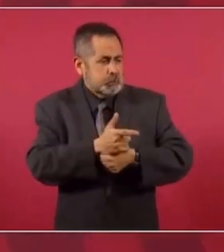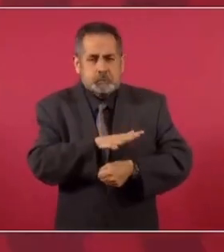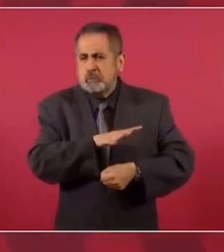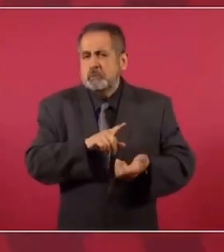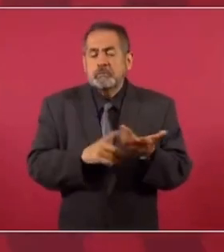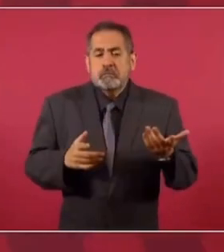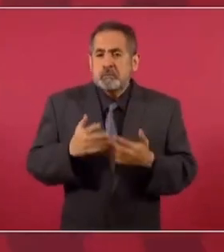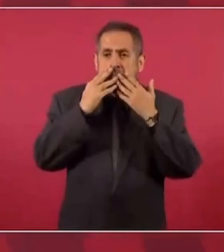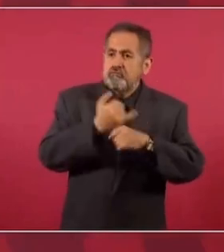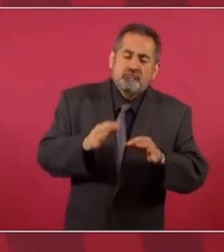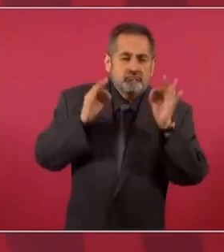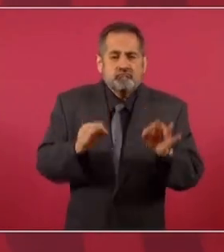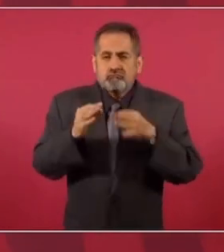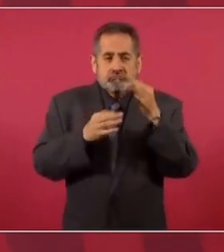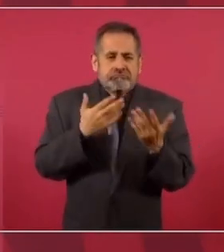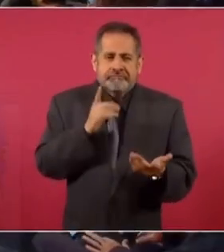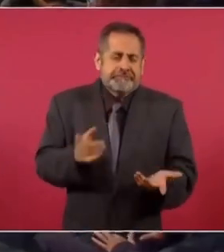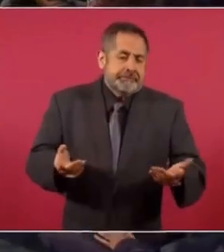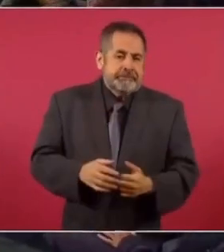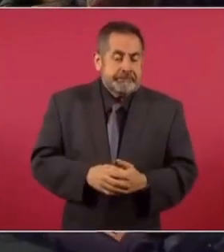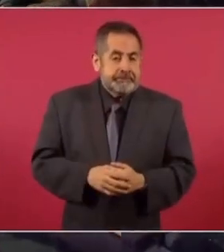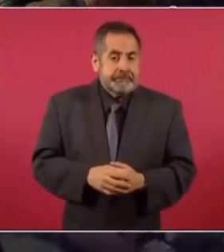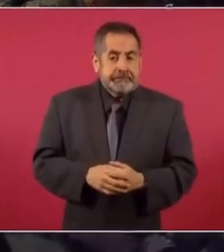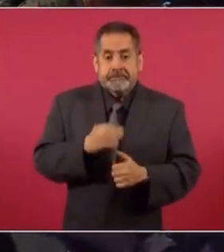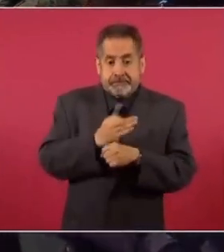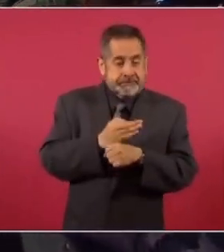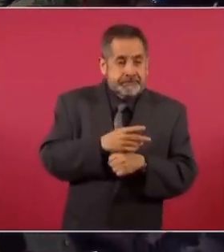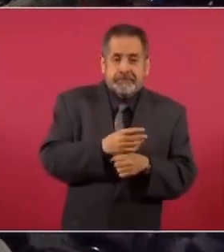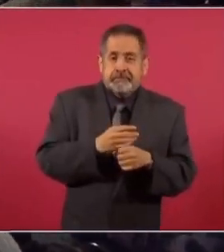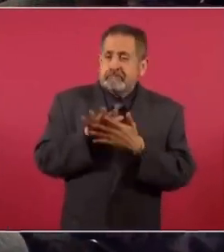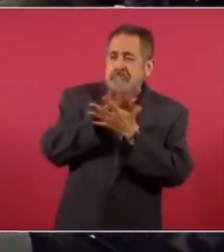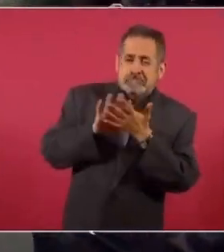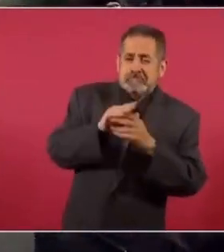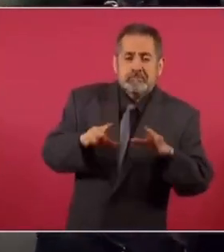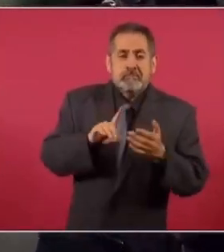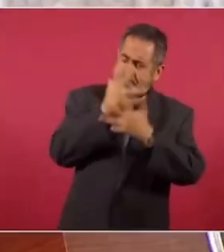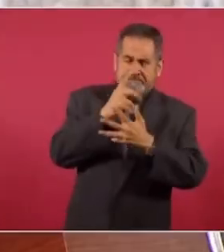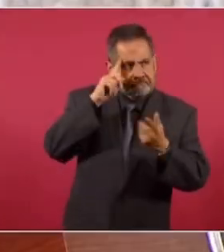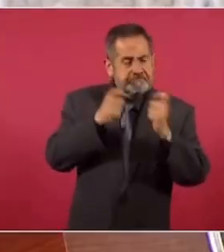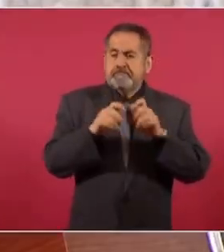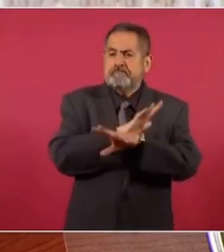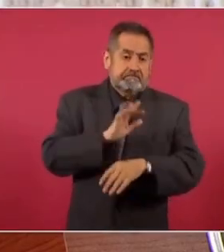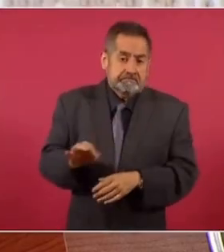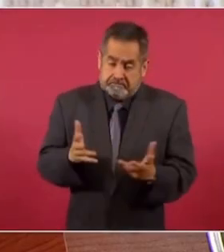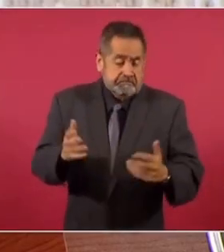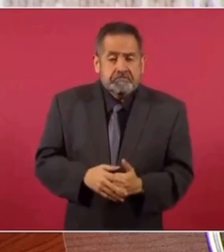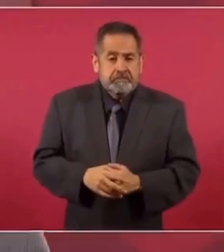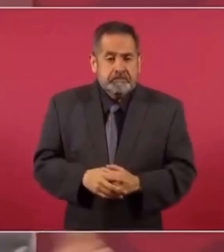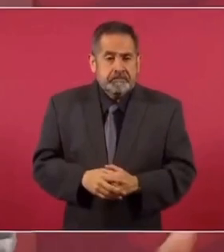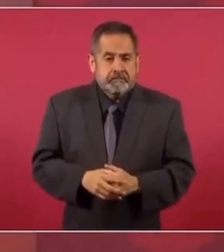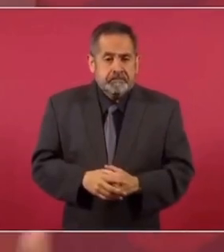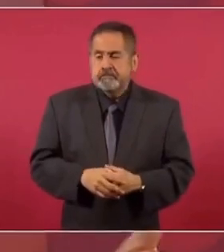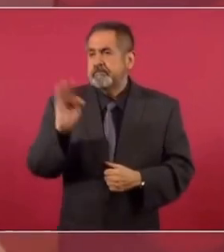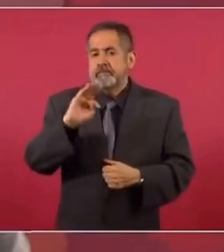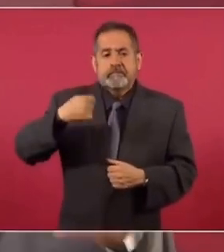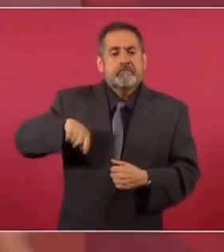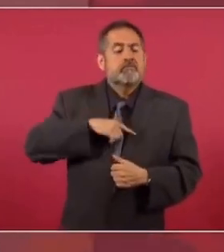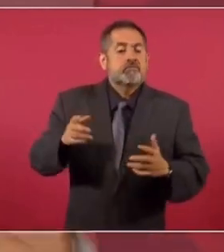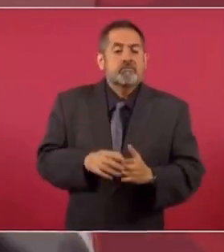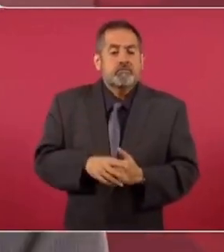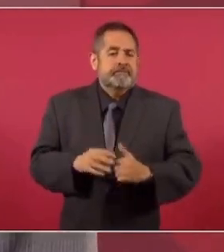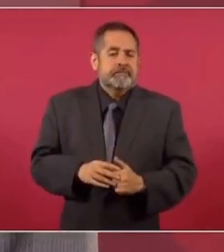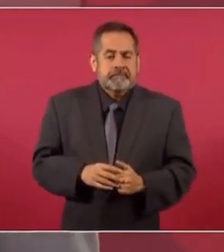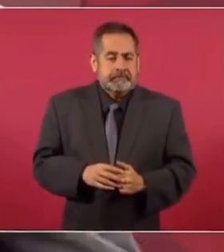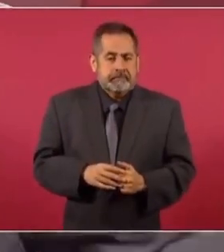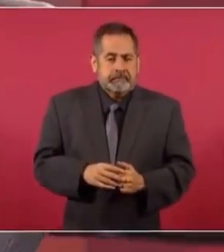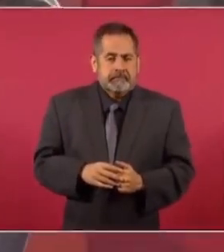que la desinformación se está dando más en sectores medios. Si nosotros decimos, ya no vamos a tratar este